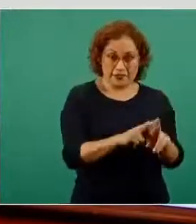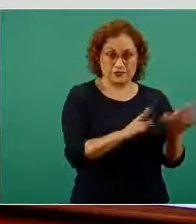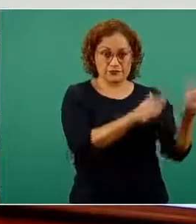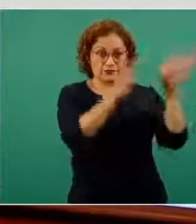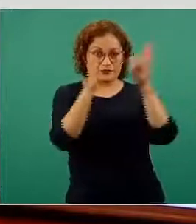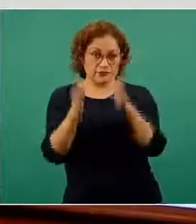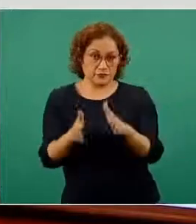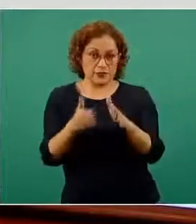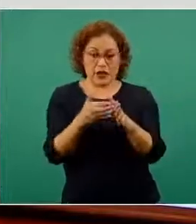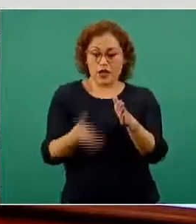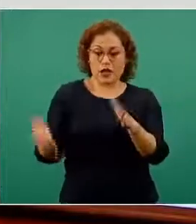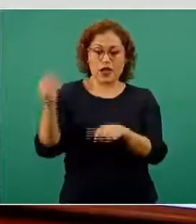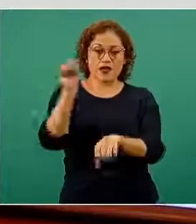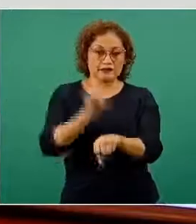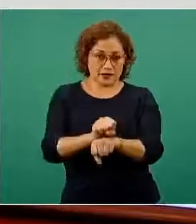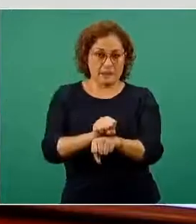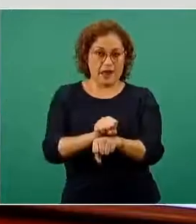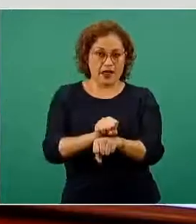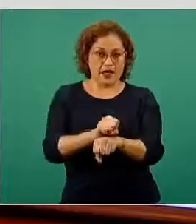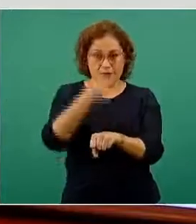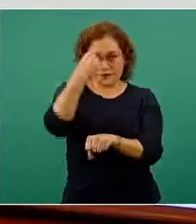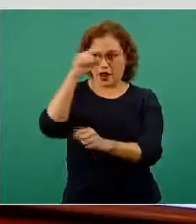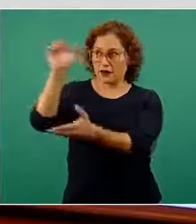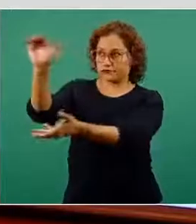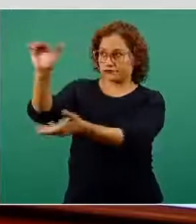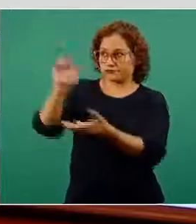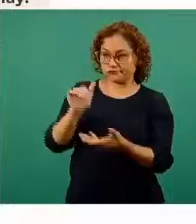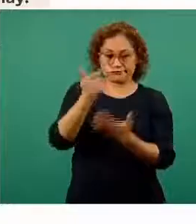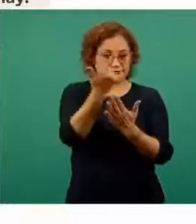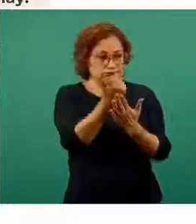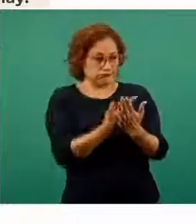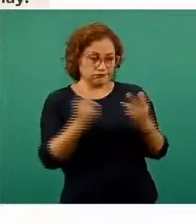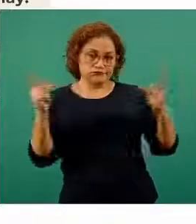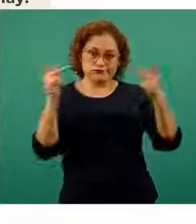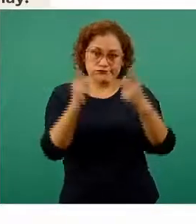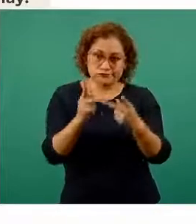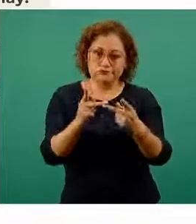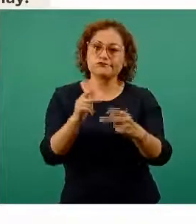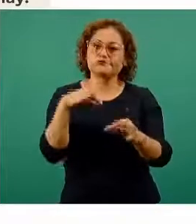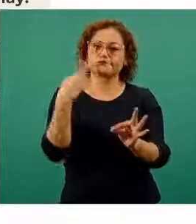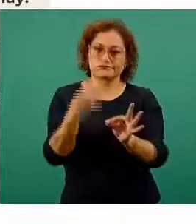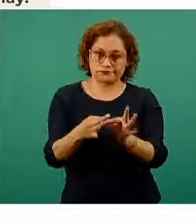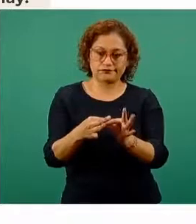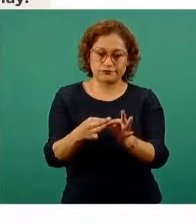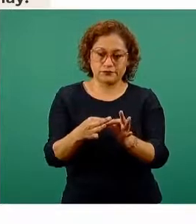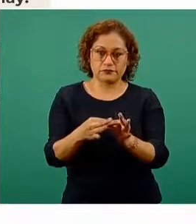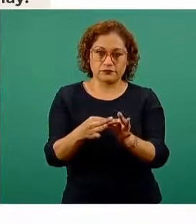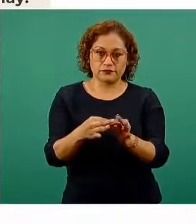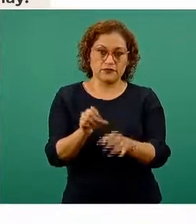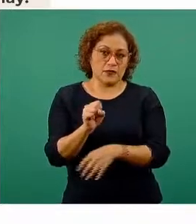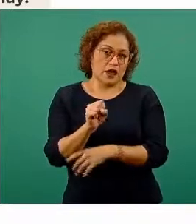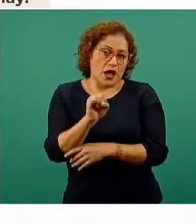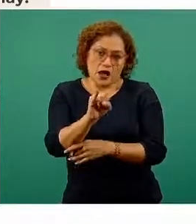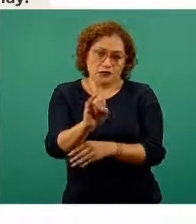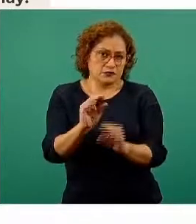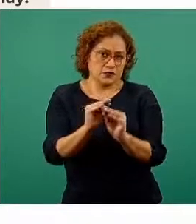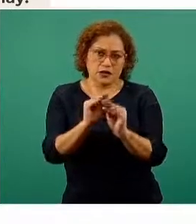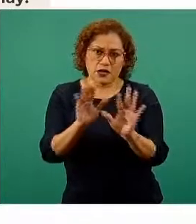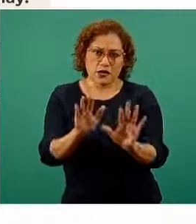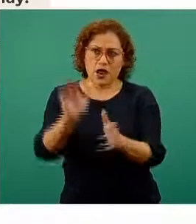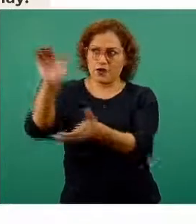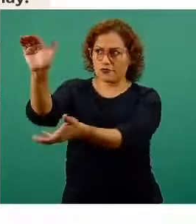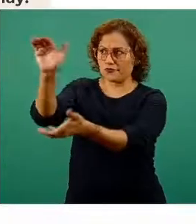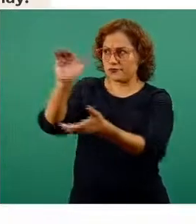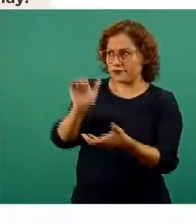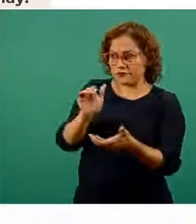estados van a completar la vacunación del personal educativo. Entonces, sí se ha asignado, de acuerdo a la cantidad de vacuna que se